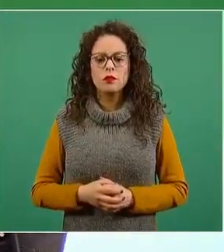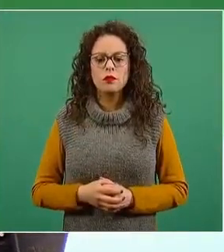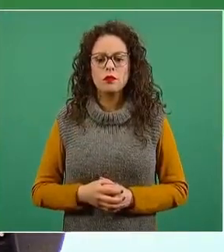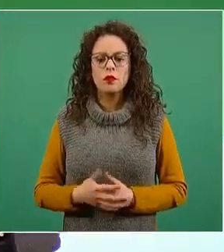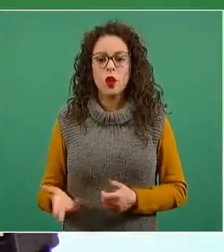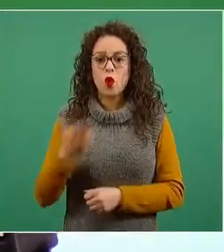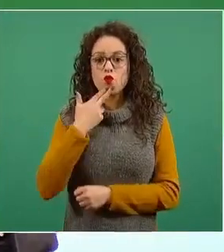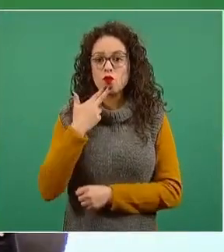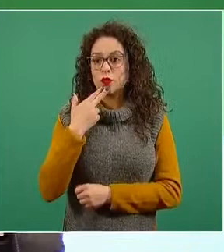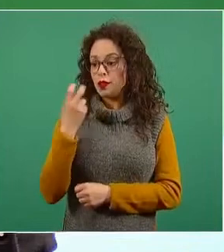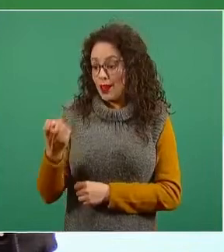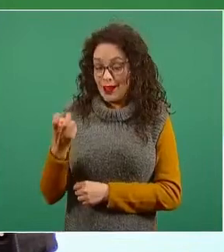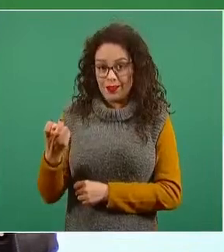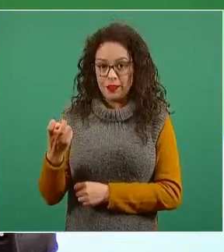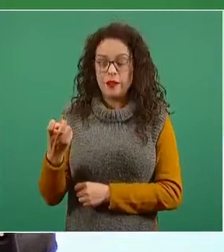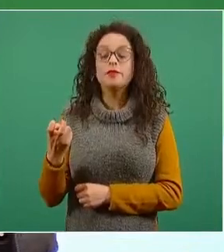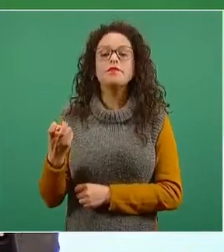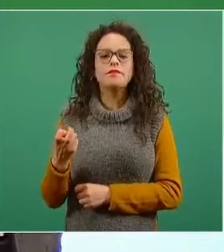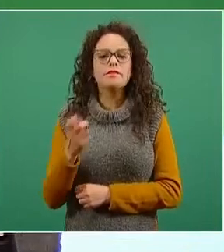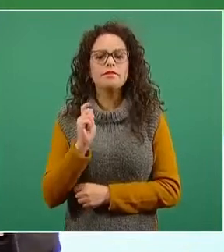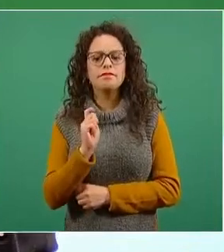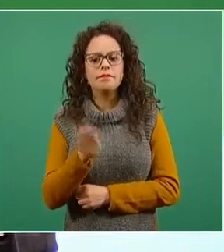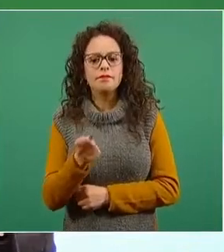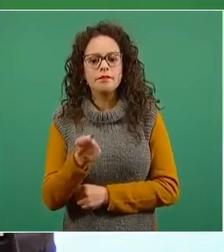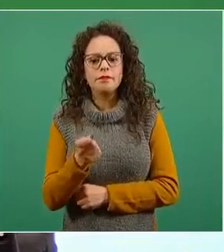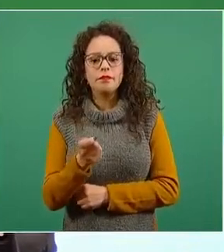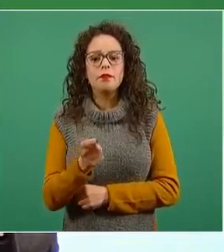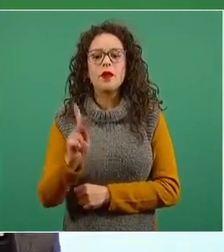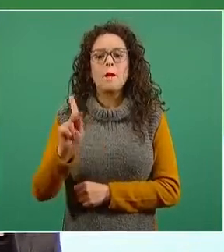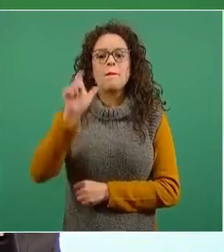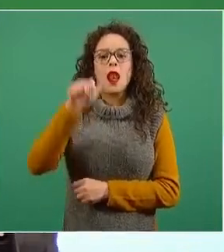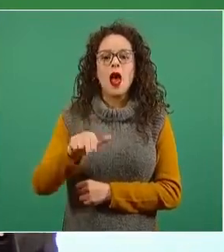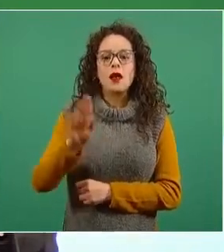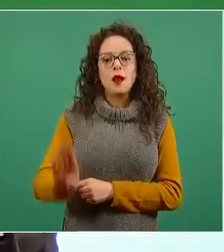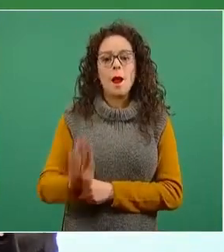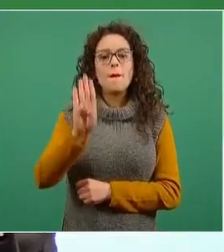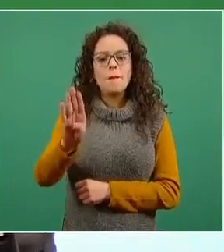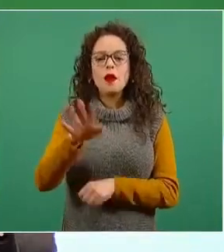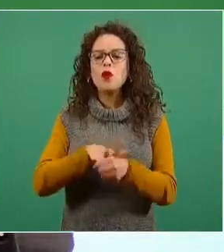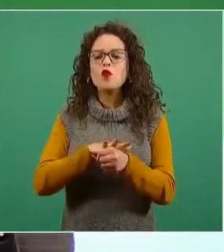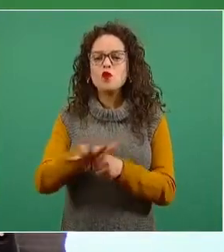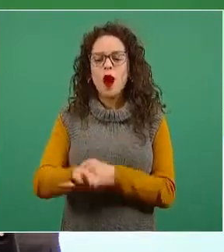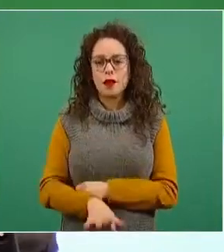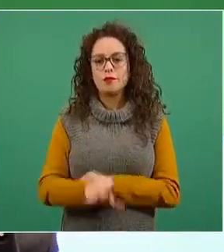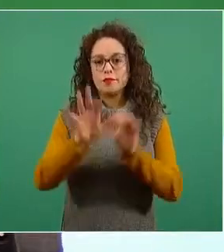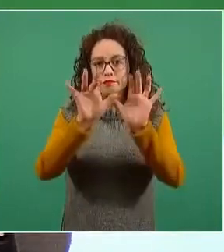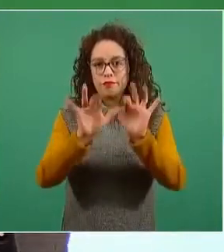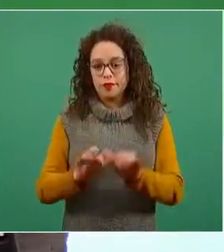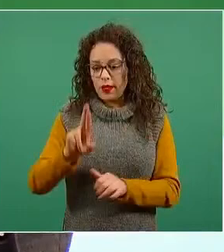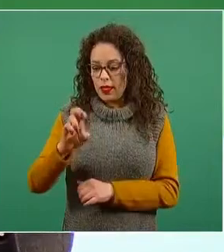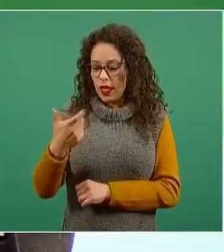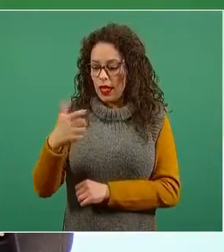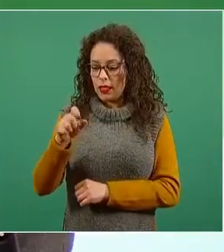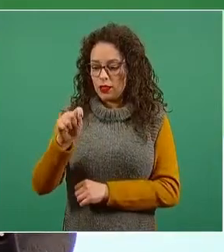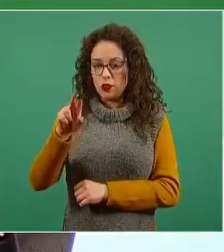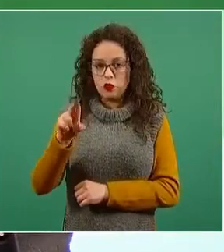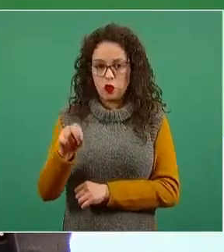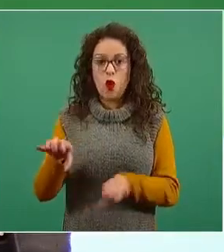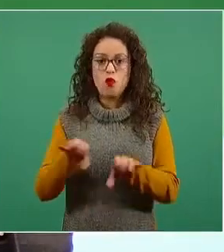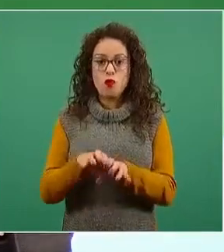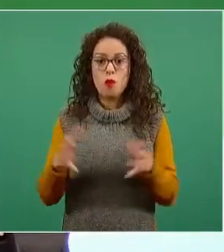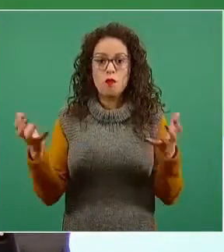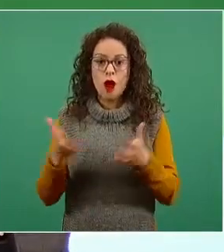plataforma, se entró en operación el plan B de registro y varios de los registros se hicieron en forma